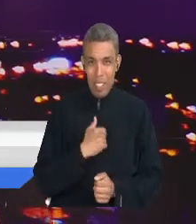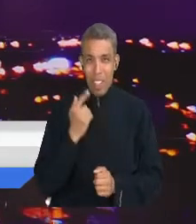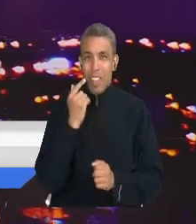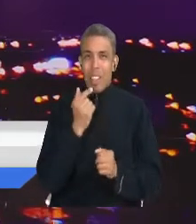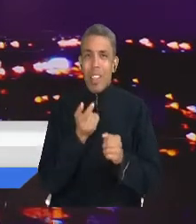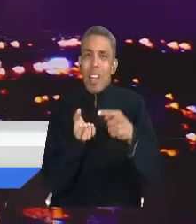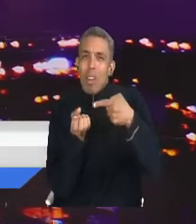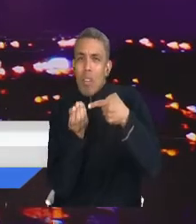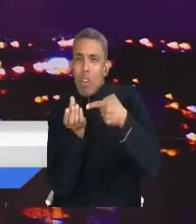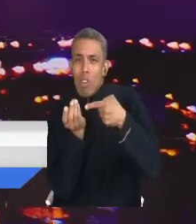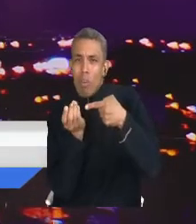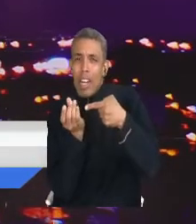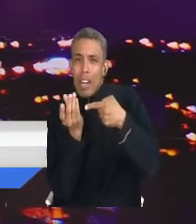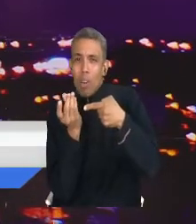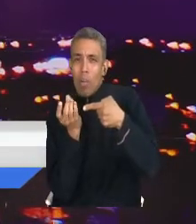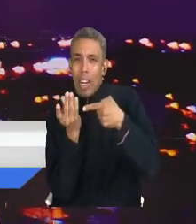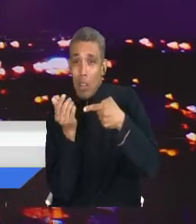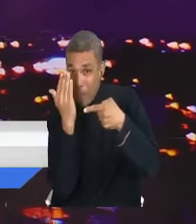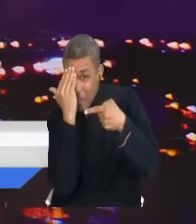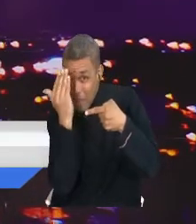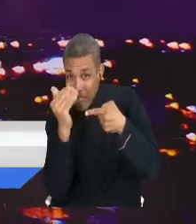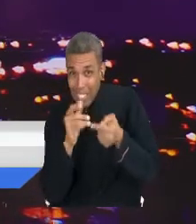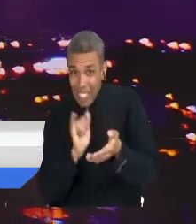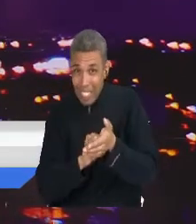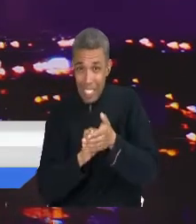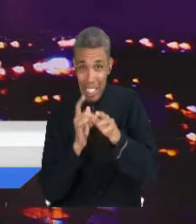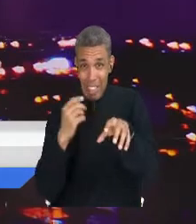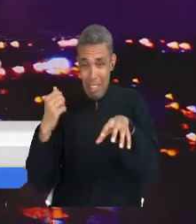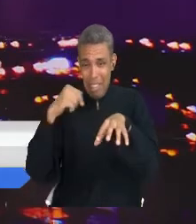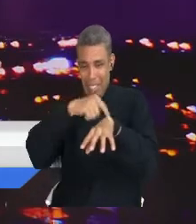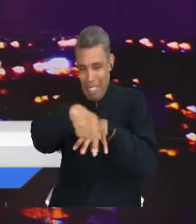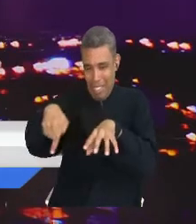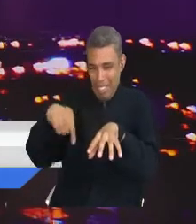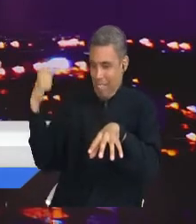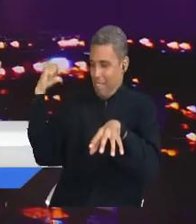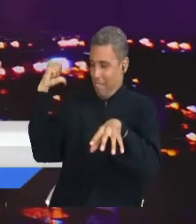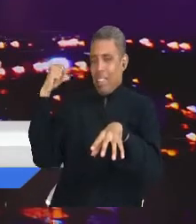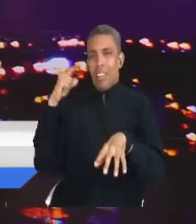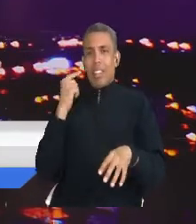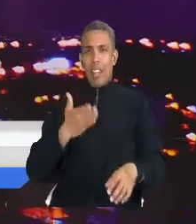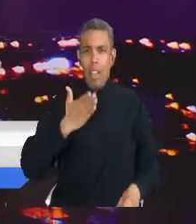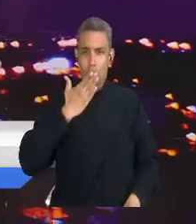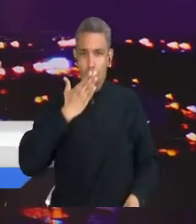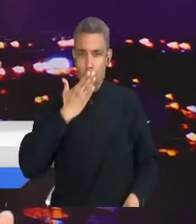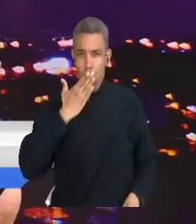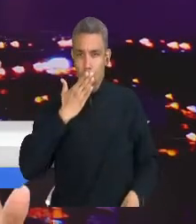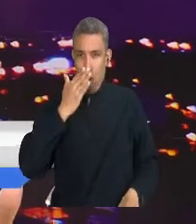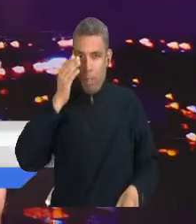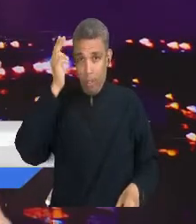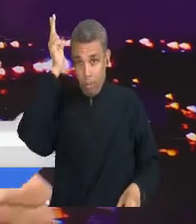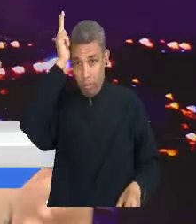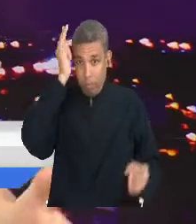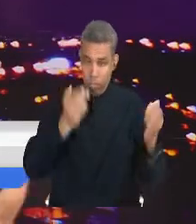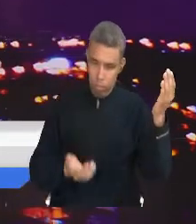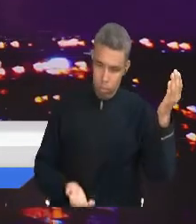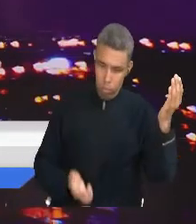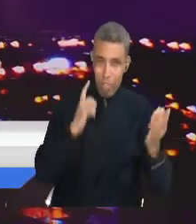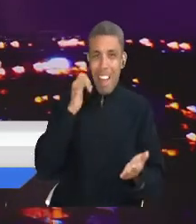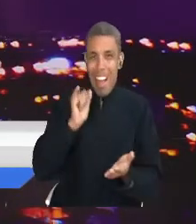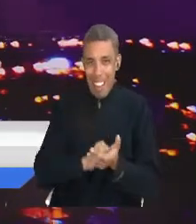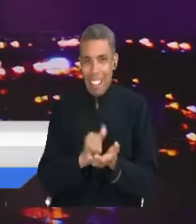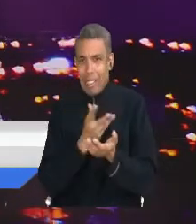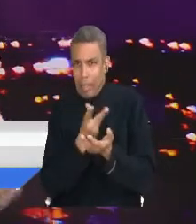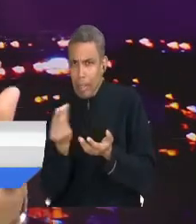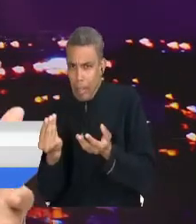El día 28 habrá una programación variada donde en las horas de la mañana las bandas van a estar animando en los diferentes sectores